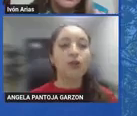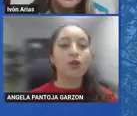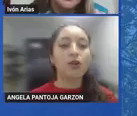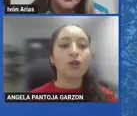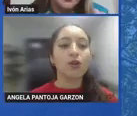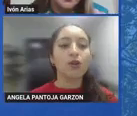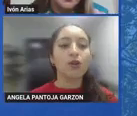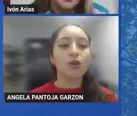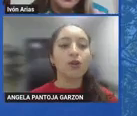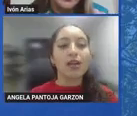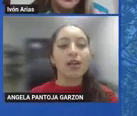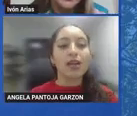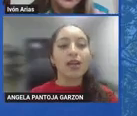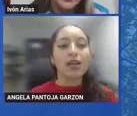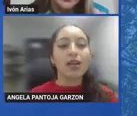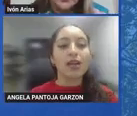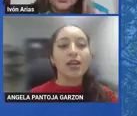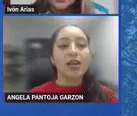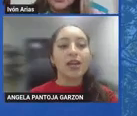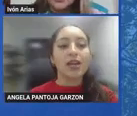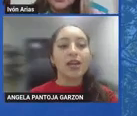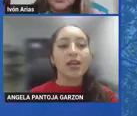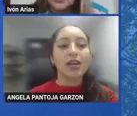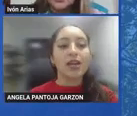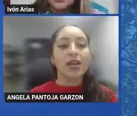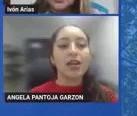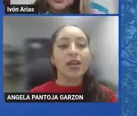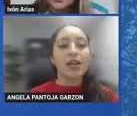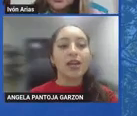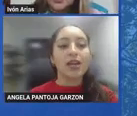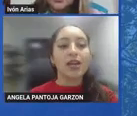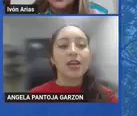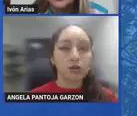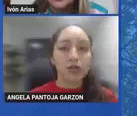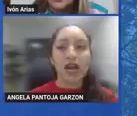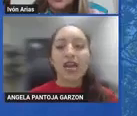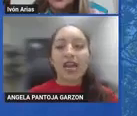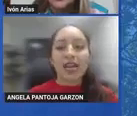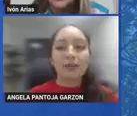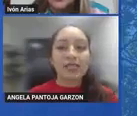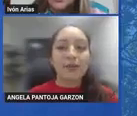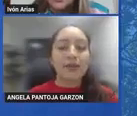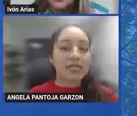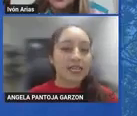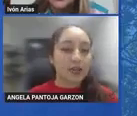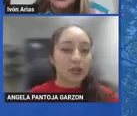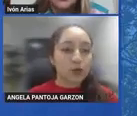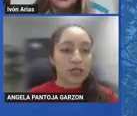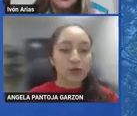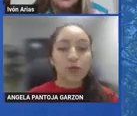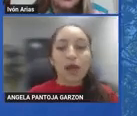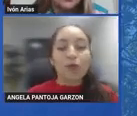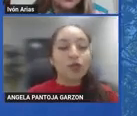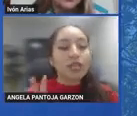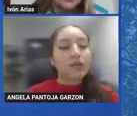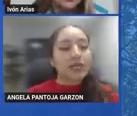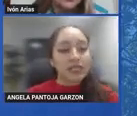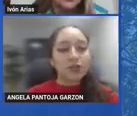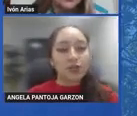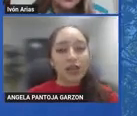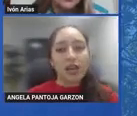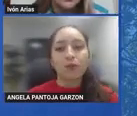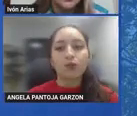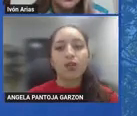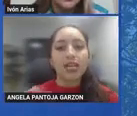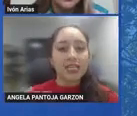aprendiendo, que nos lo dice la OMT, la Organización Mundial de Turismo, también lo acuña el Viceministerio de Turismo. Muchas